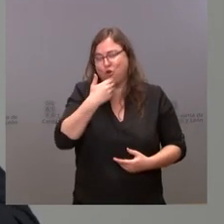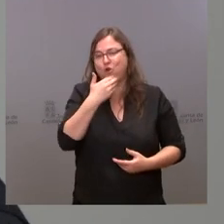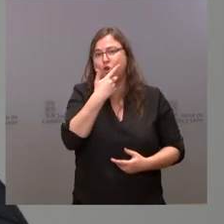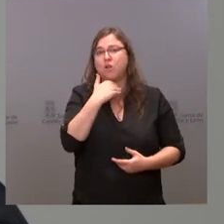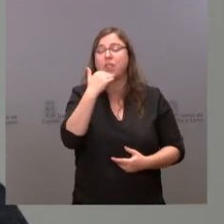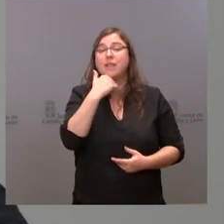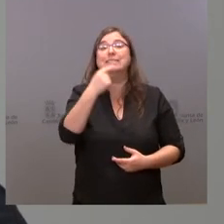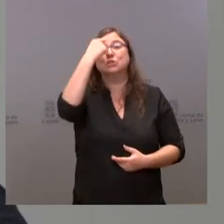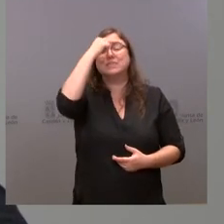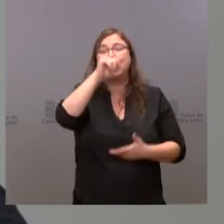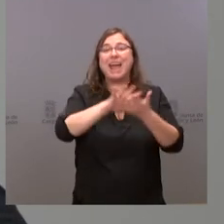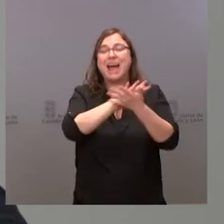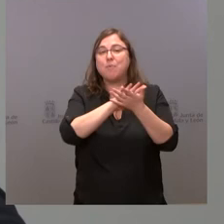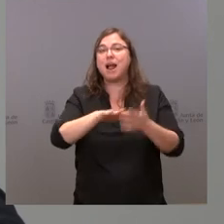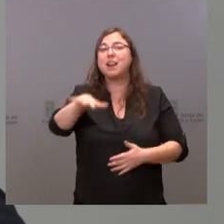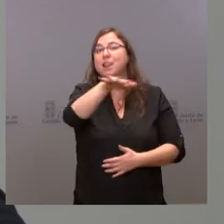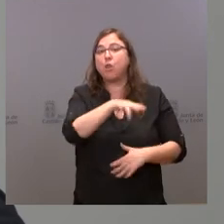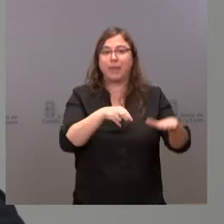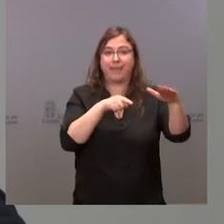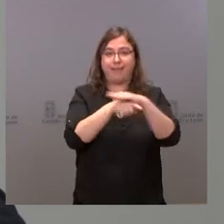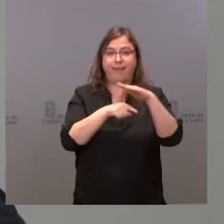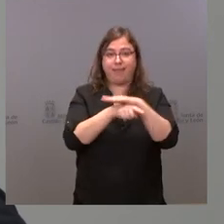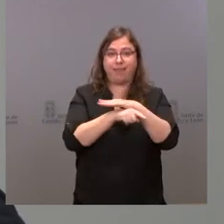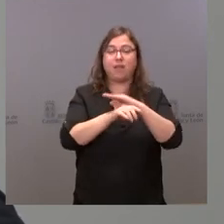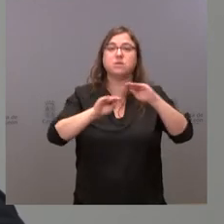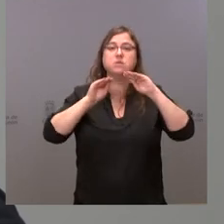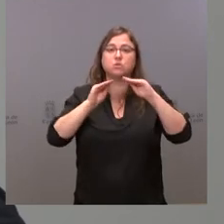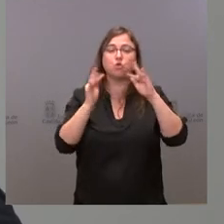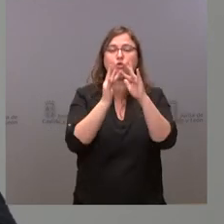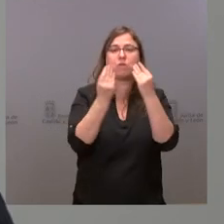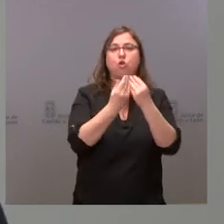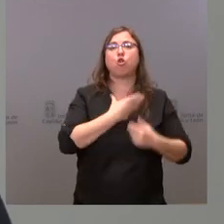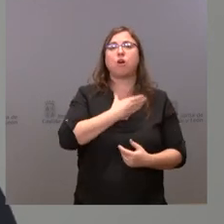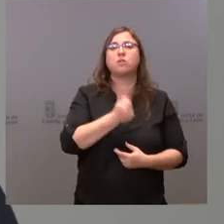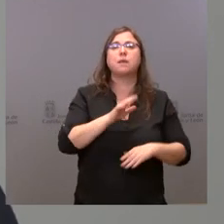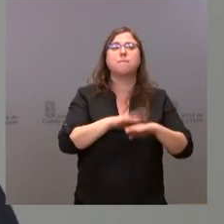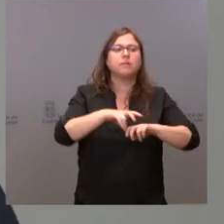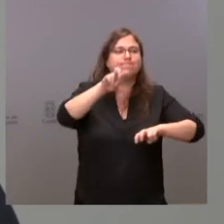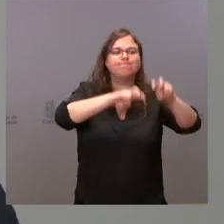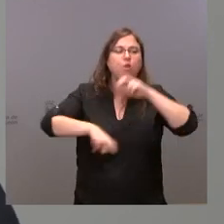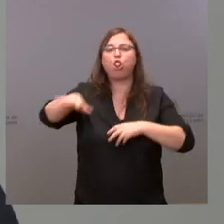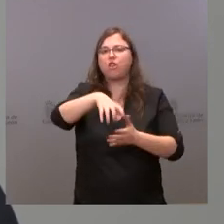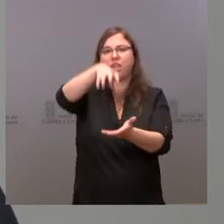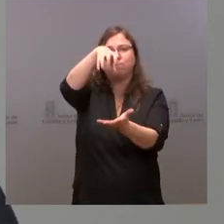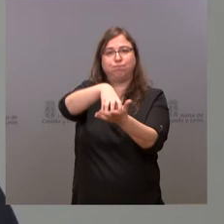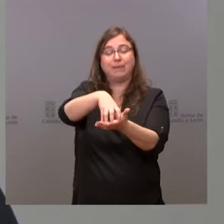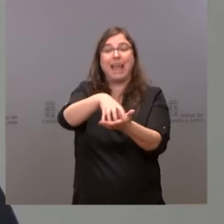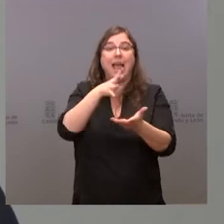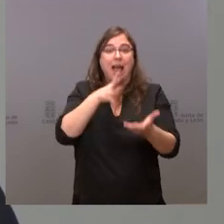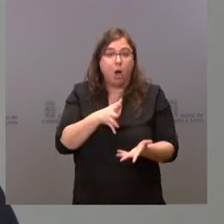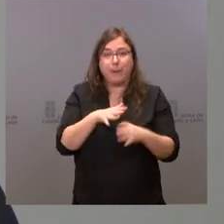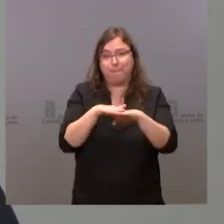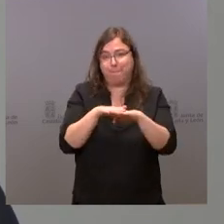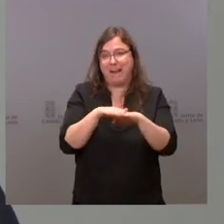que están hablando desde la gerencia de la delegación de la junta de zamora con el ayuntamiento de zamora para colocar el punto en este momento no tengo una información